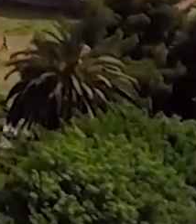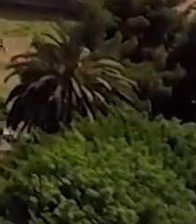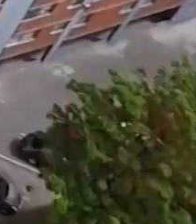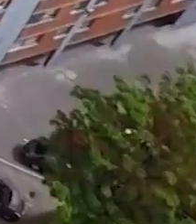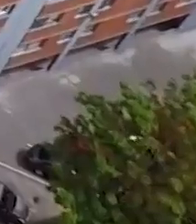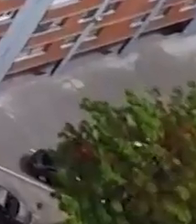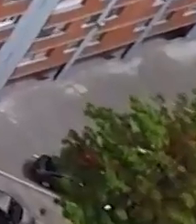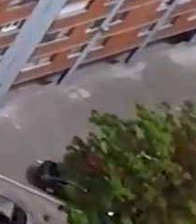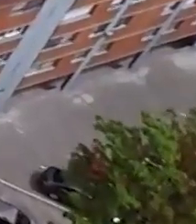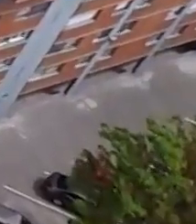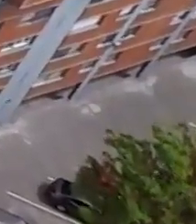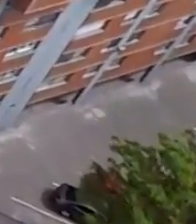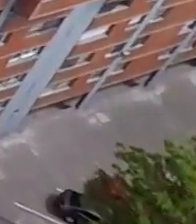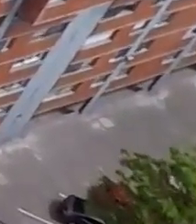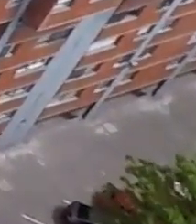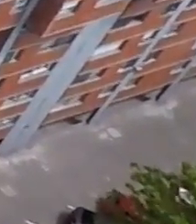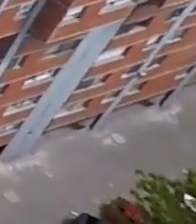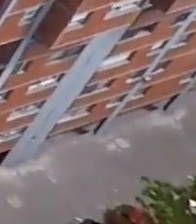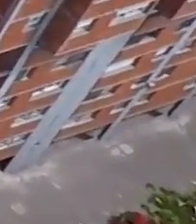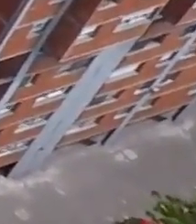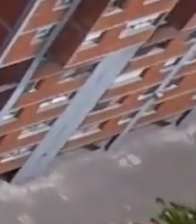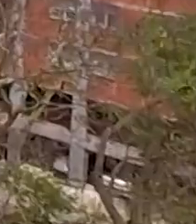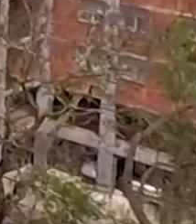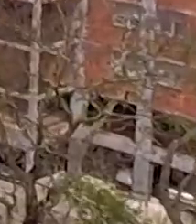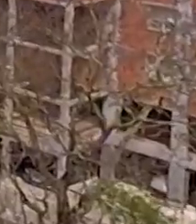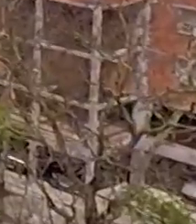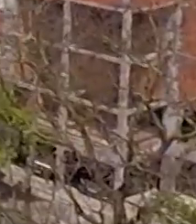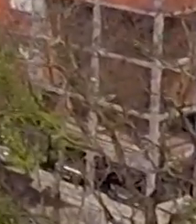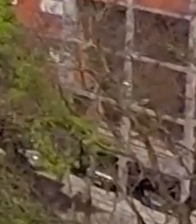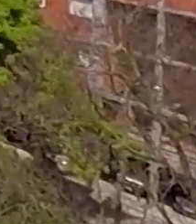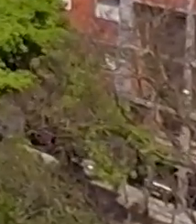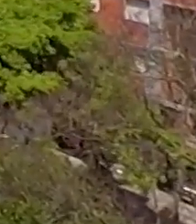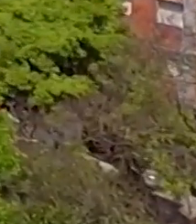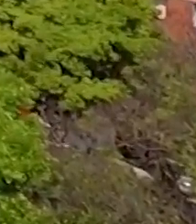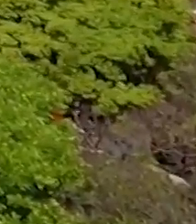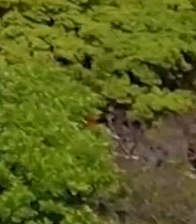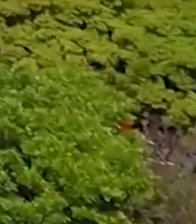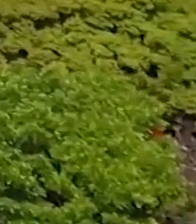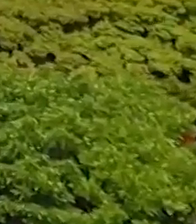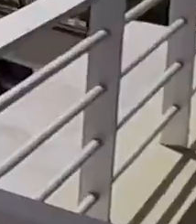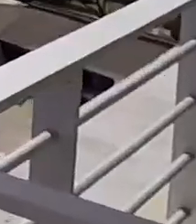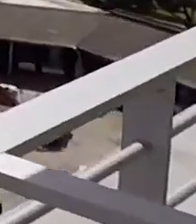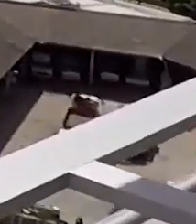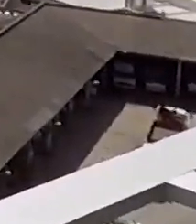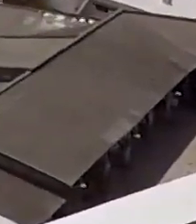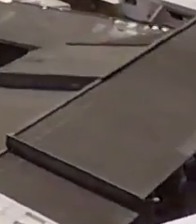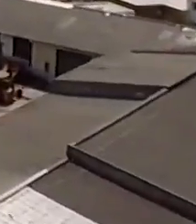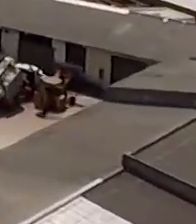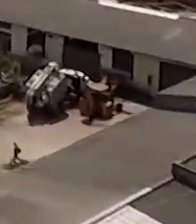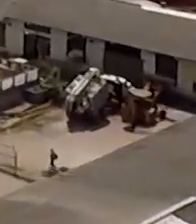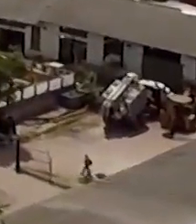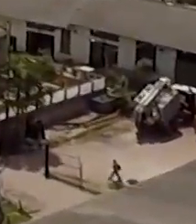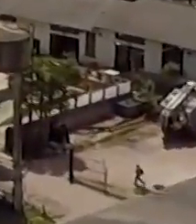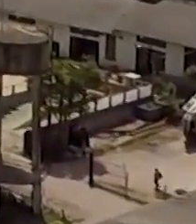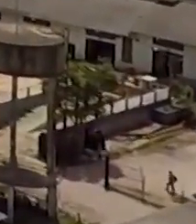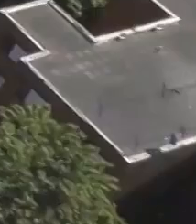Presenta FECOBI, que invita a las cooperativas a encontrarnos para pensar juntos el modelo de cooperativismo que queremos. Discutiremos juntos las propuestas programáticas